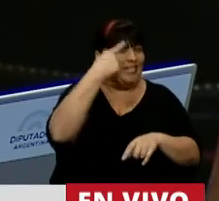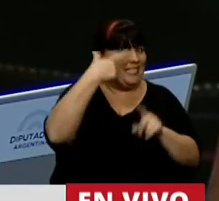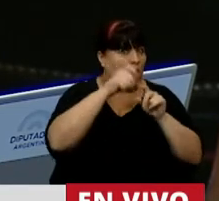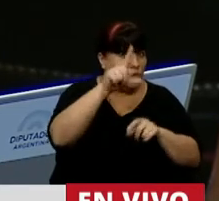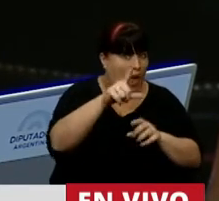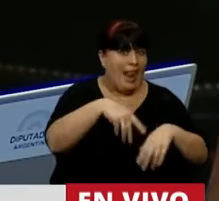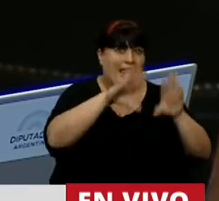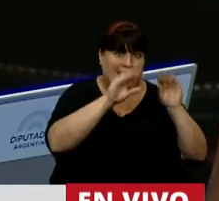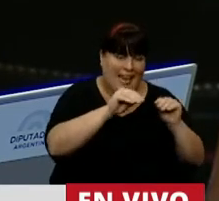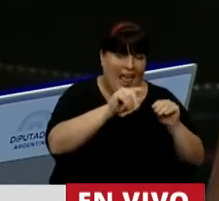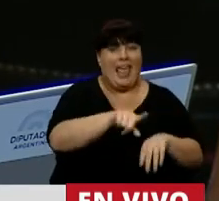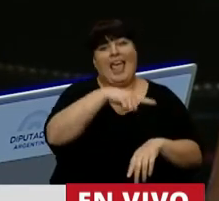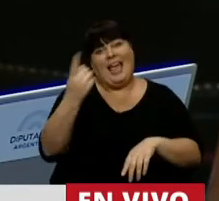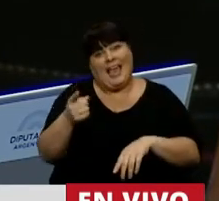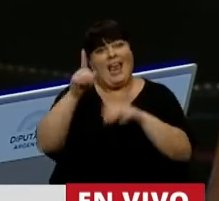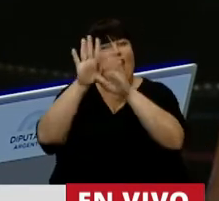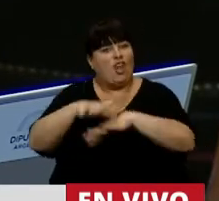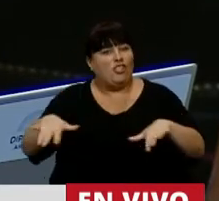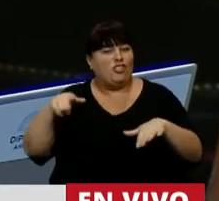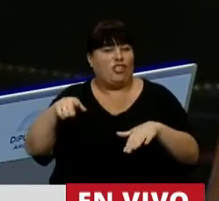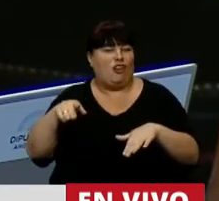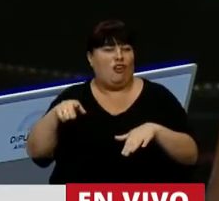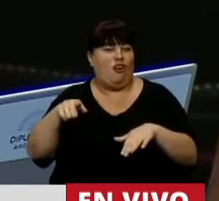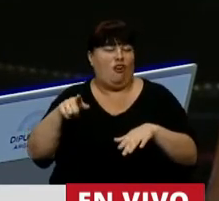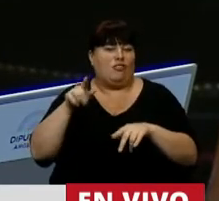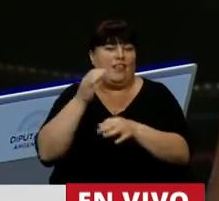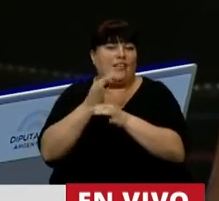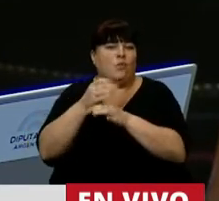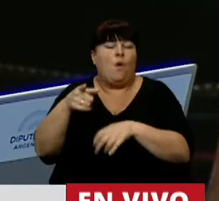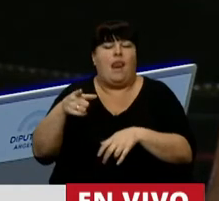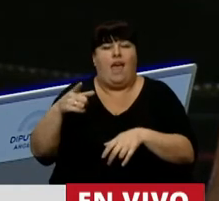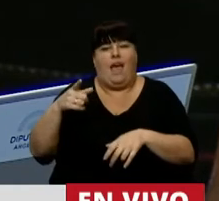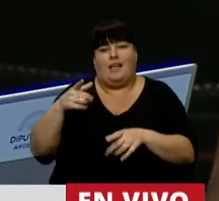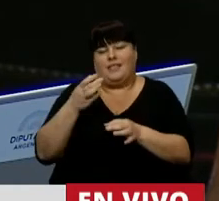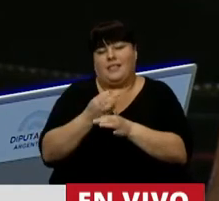sexual integral que los alumnos y las